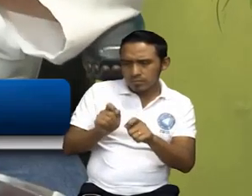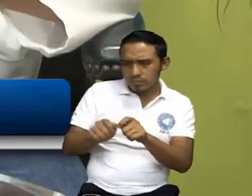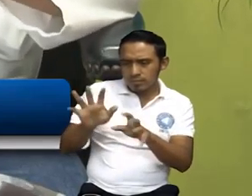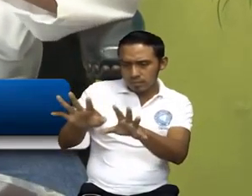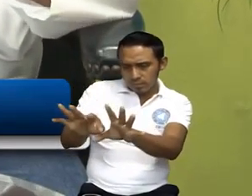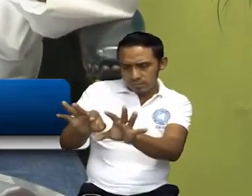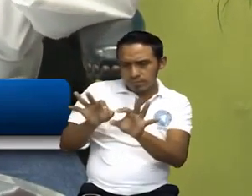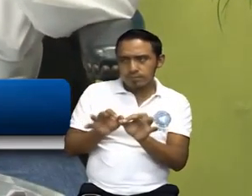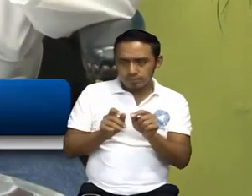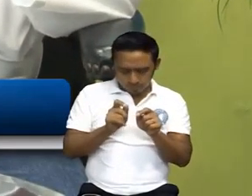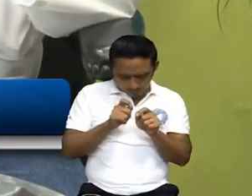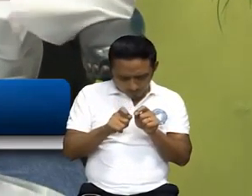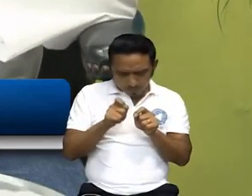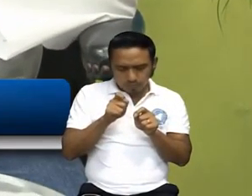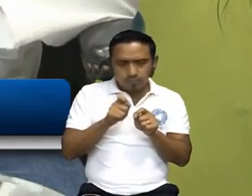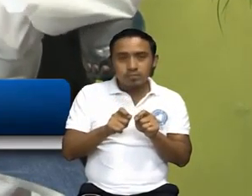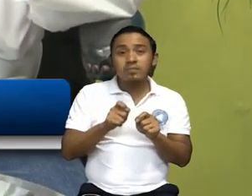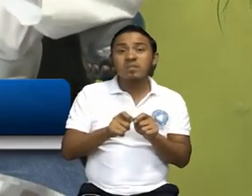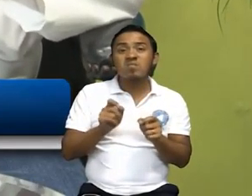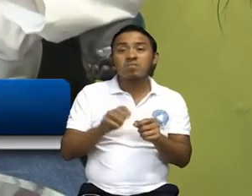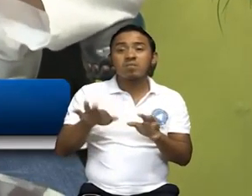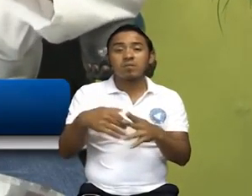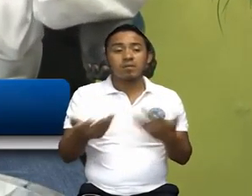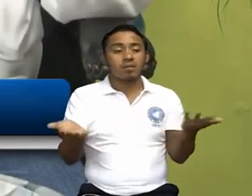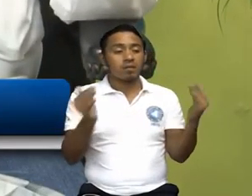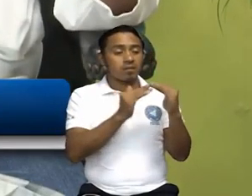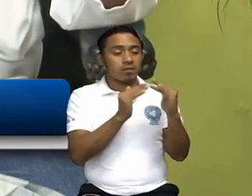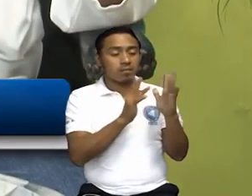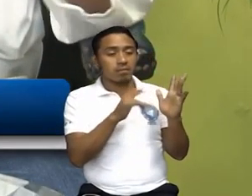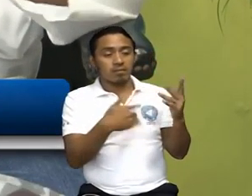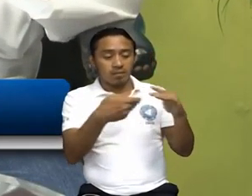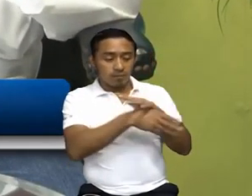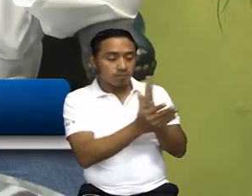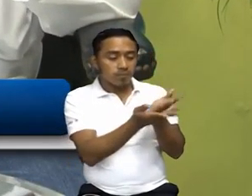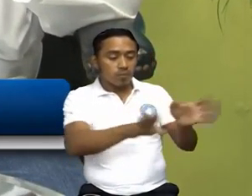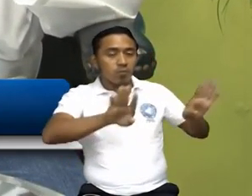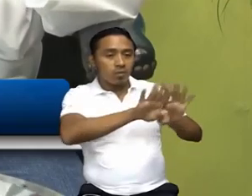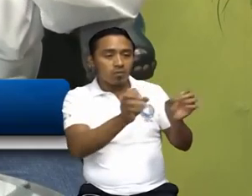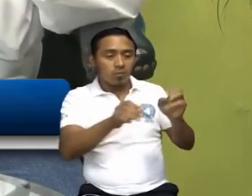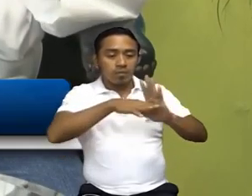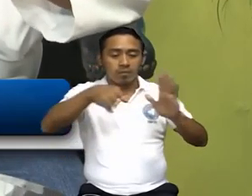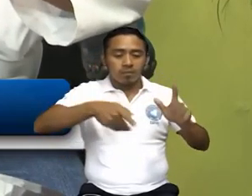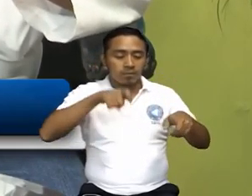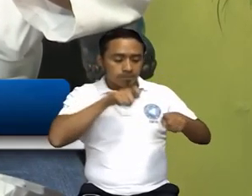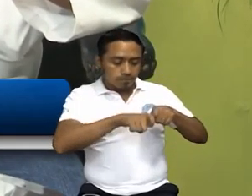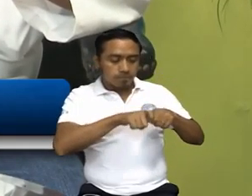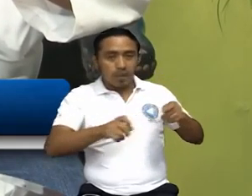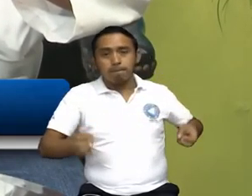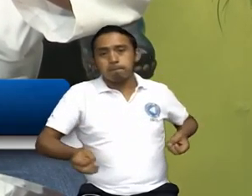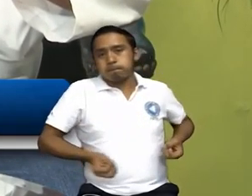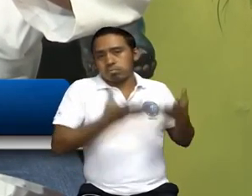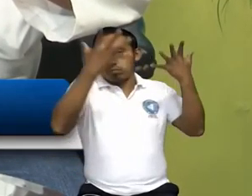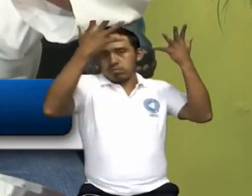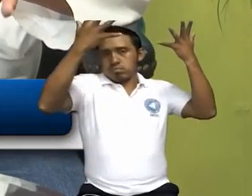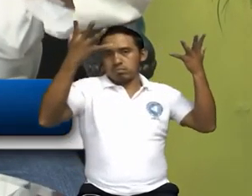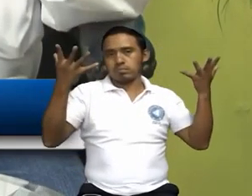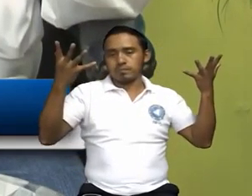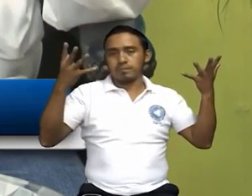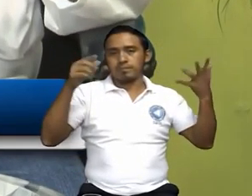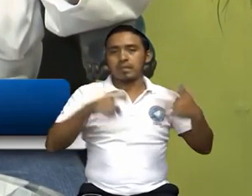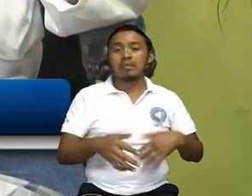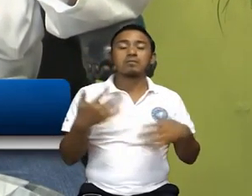mesa, entonces ellos comienzan a encenderlo. Se van al cuarto, se van a la cama y comienzan, y entonces ahí es donde agarra fuego. Ese